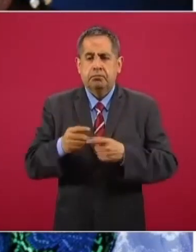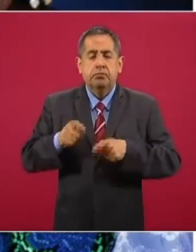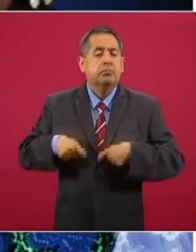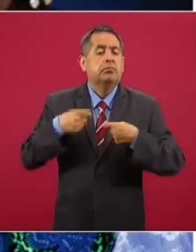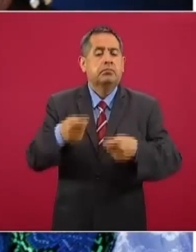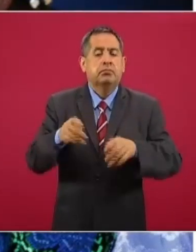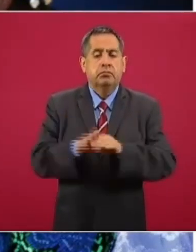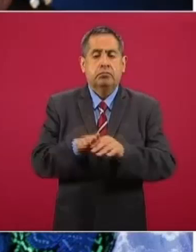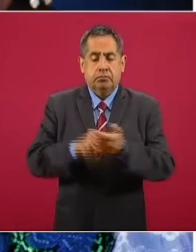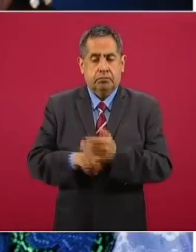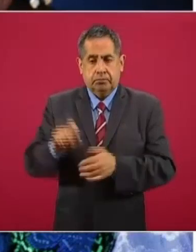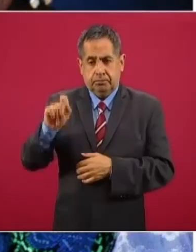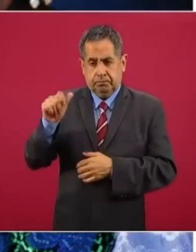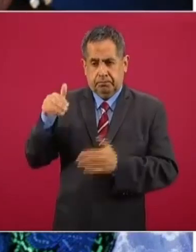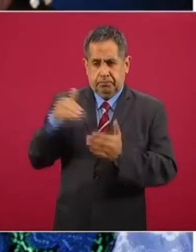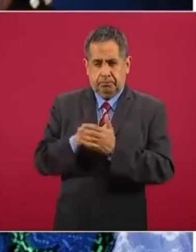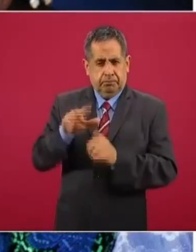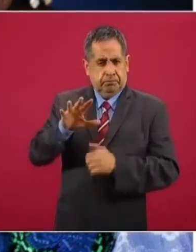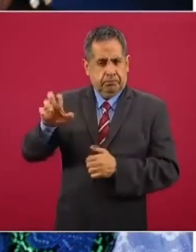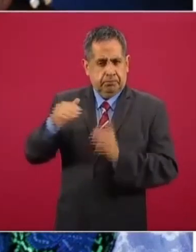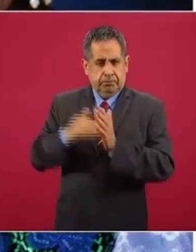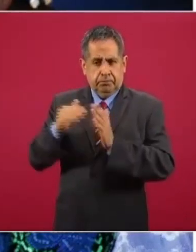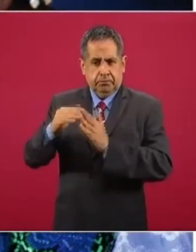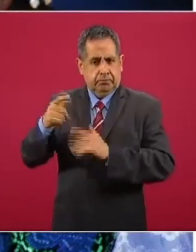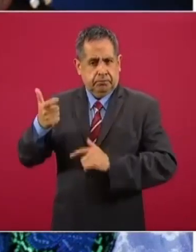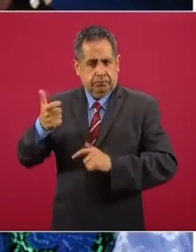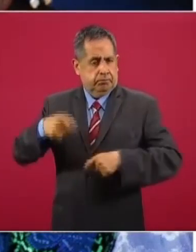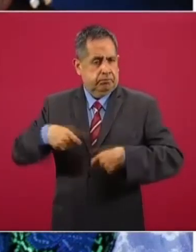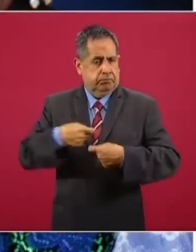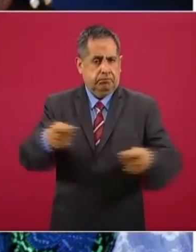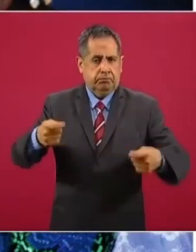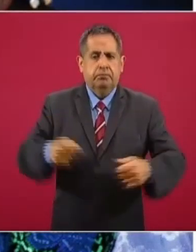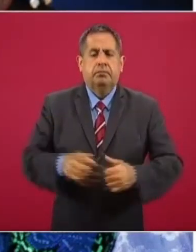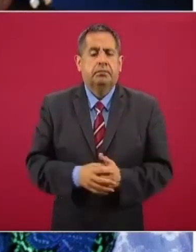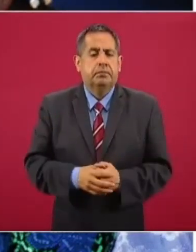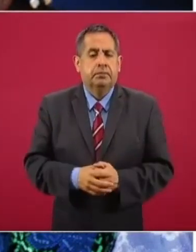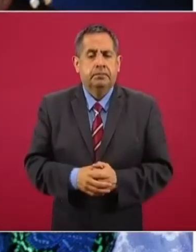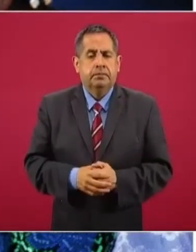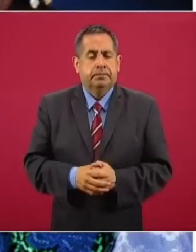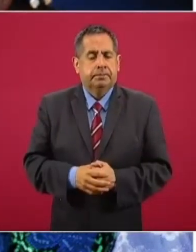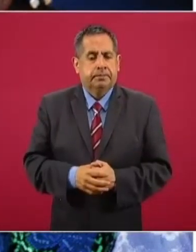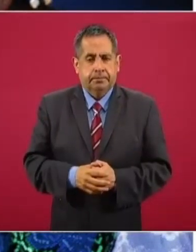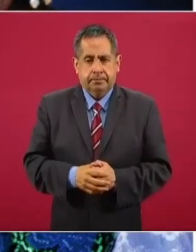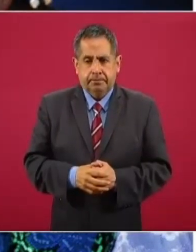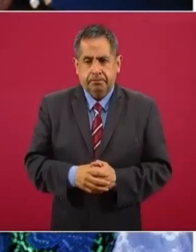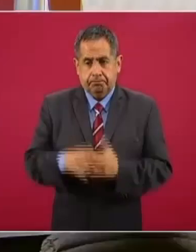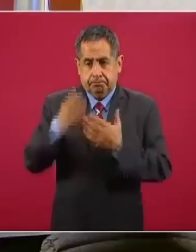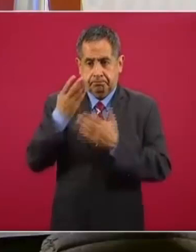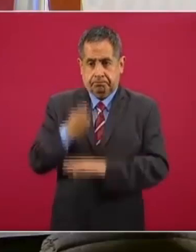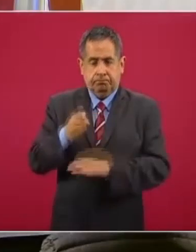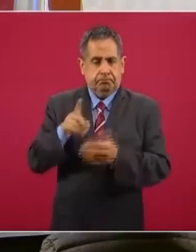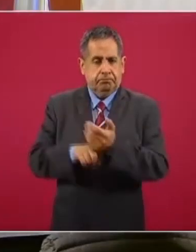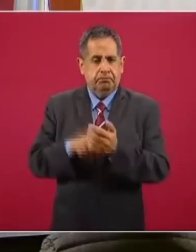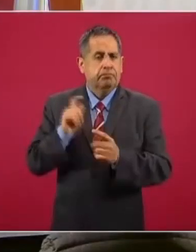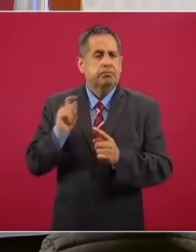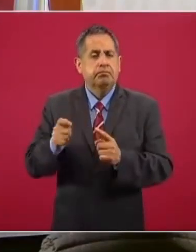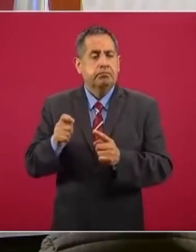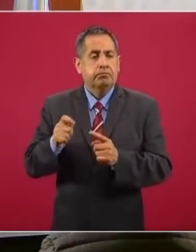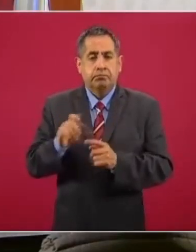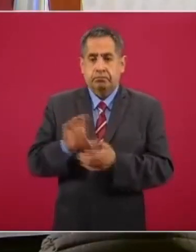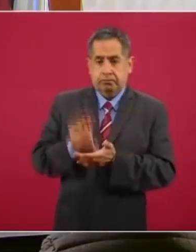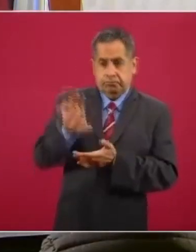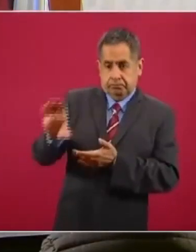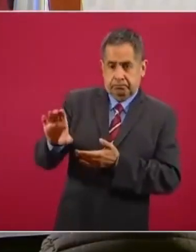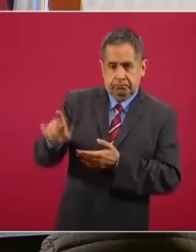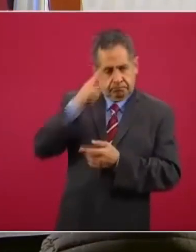dispersando 26.500 millones de pesos. En el esquema bancario ya